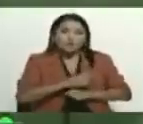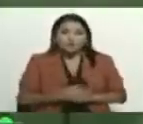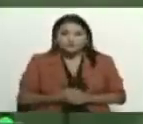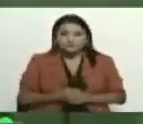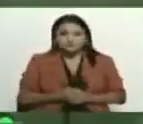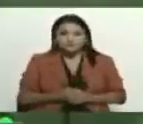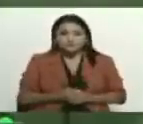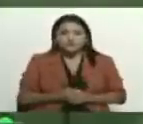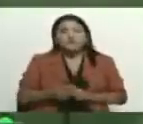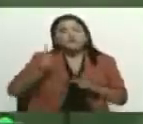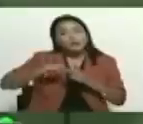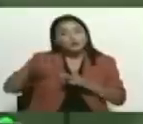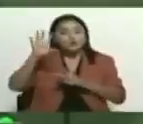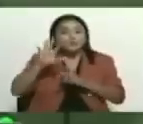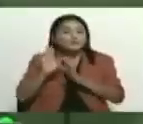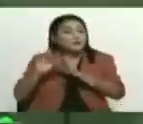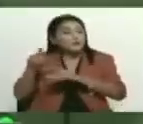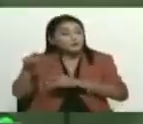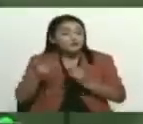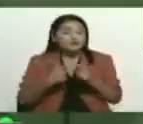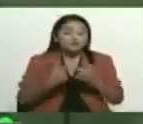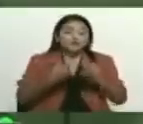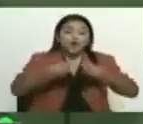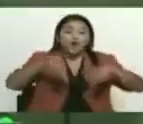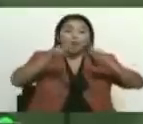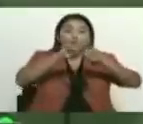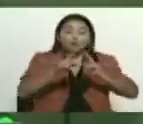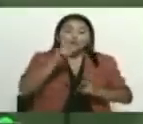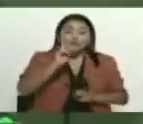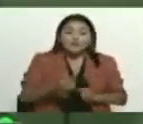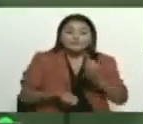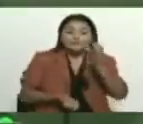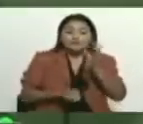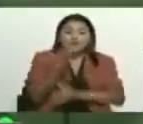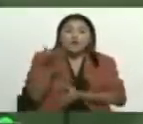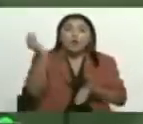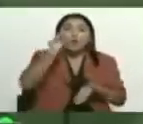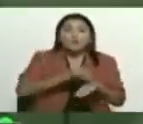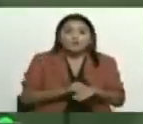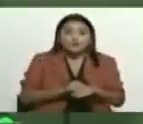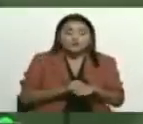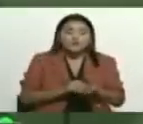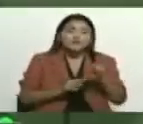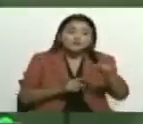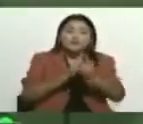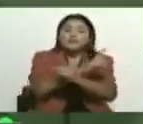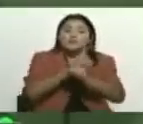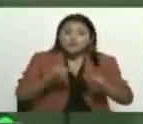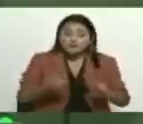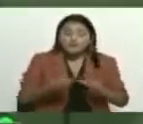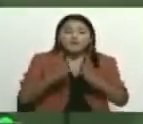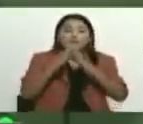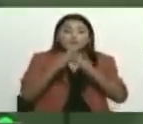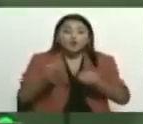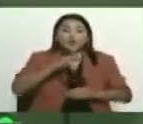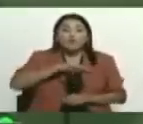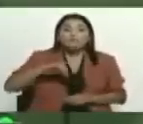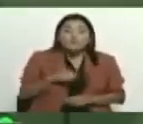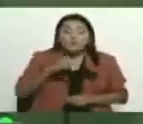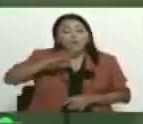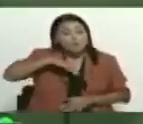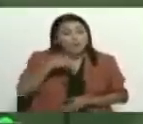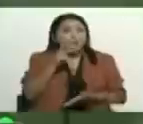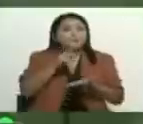sus cómplices. Debemos refundar la organización para que sea una institución democrática, en donde todos sus integrantes tengan voz